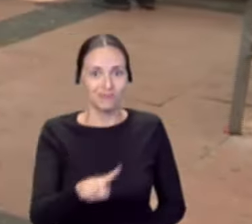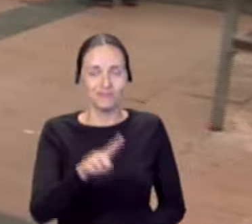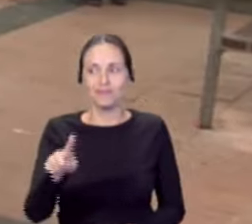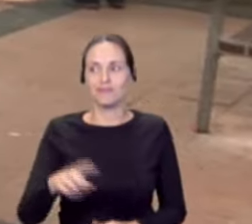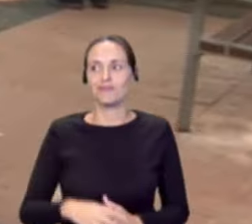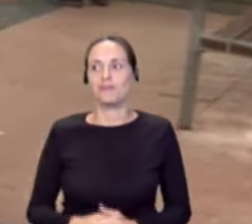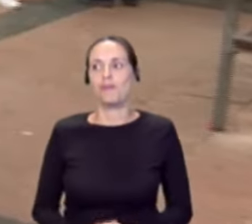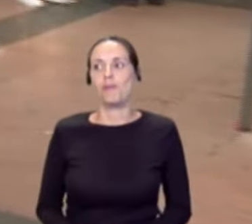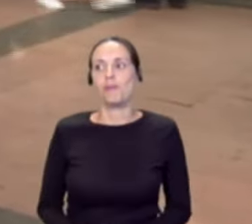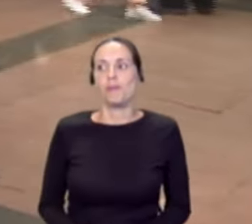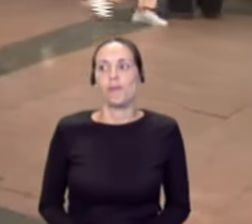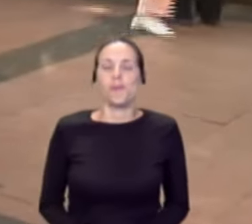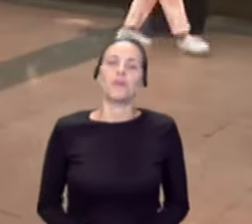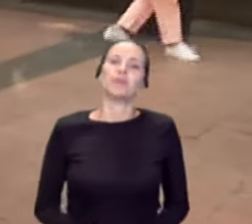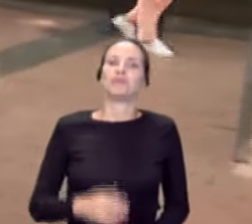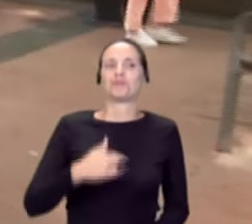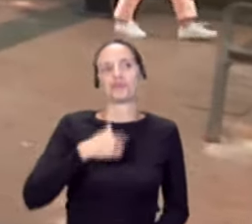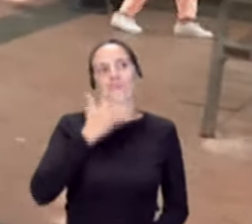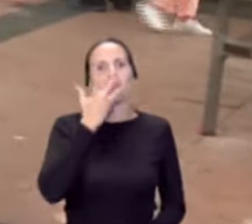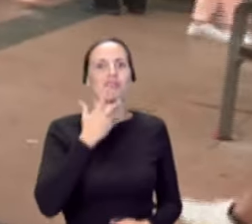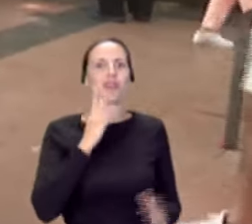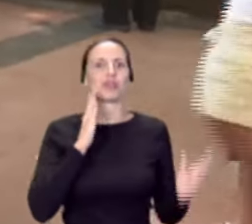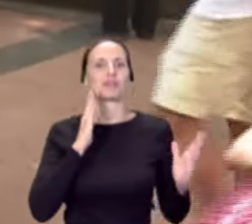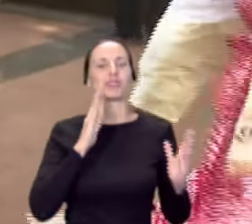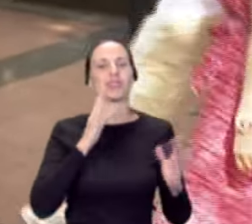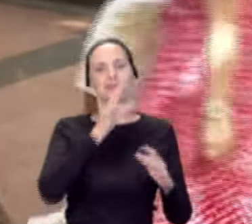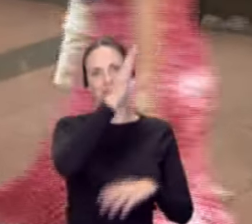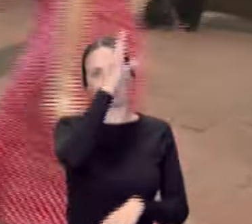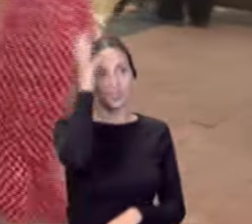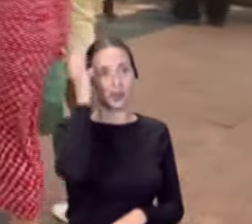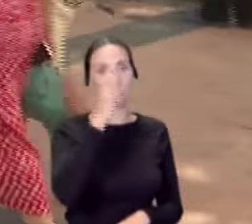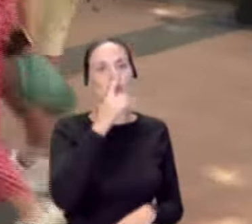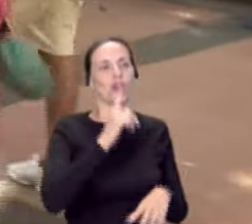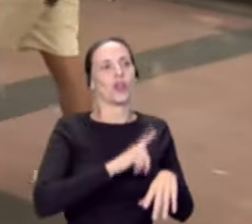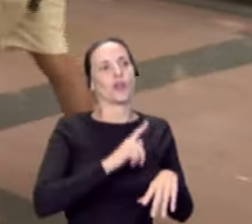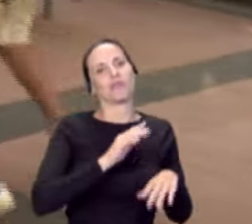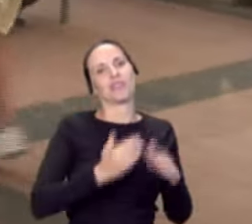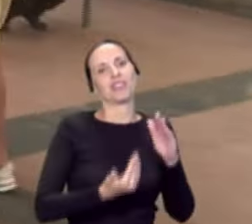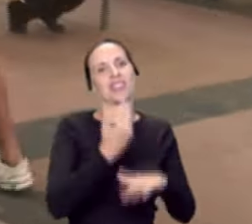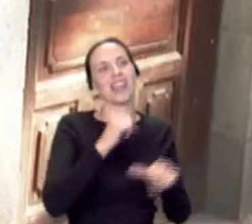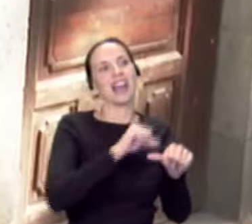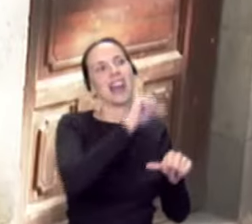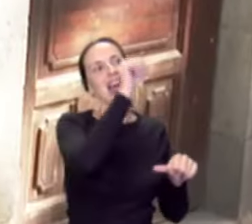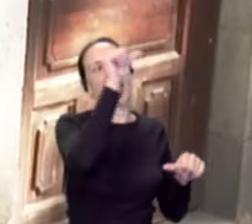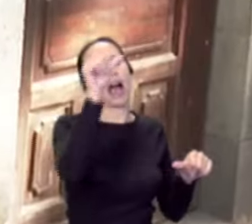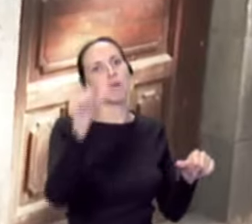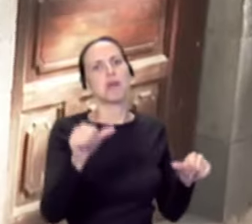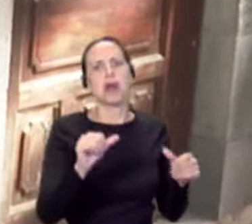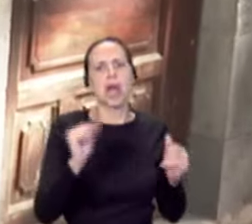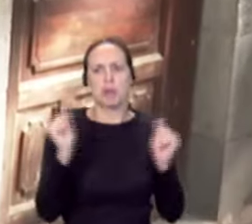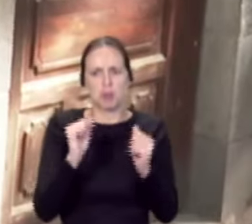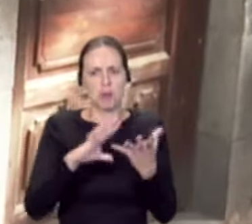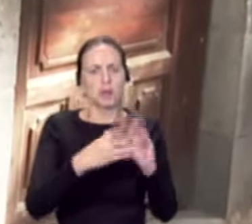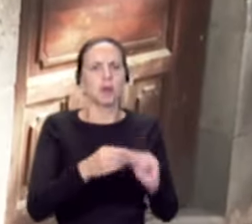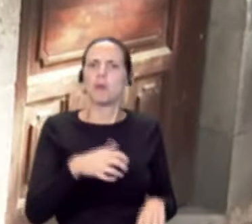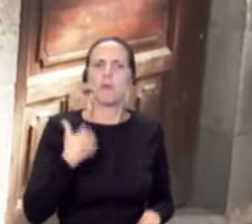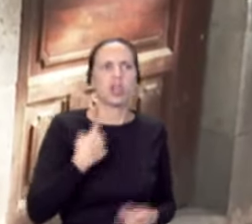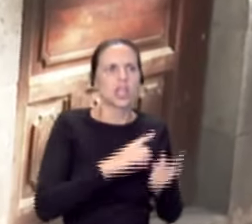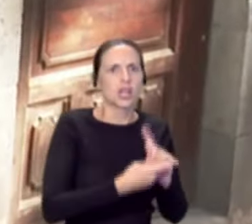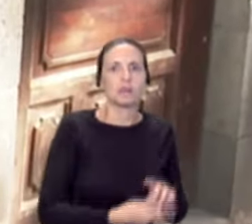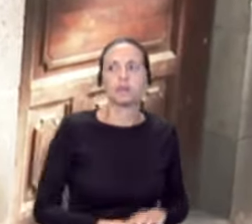Me gusta más el de verano porque los días son más largos, pero luego en el invierno también me adapto. A mí lo que me molesta es el cambio. Me parece razonable que no se esté